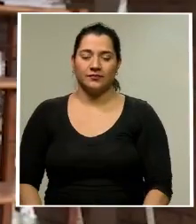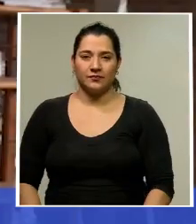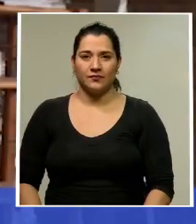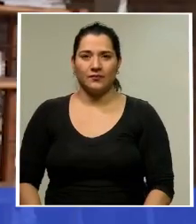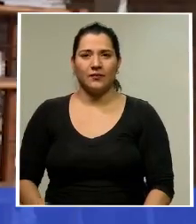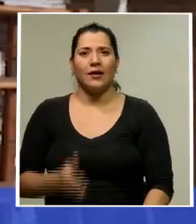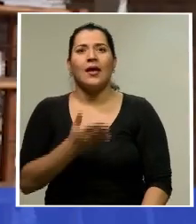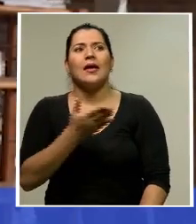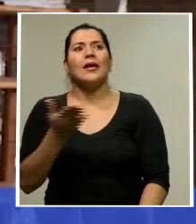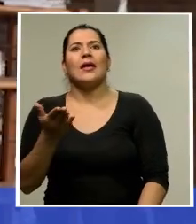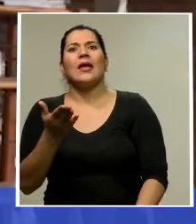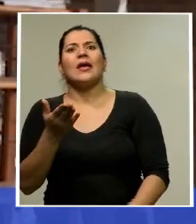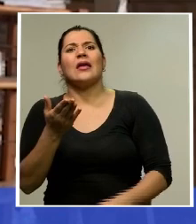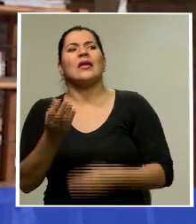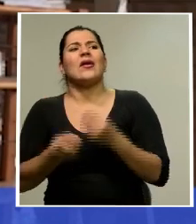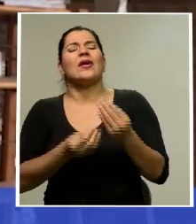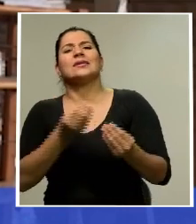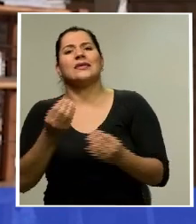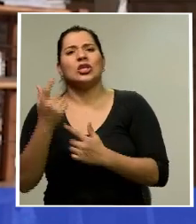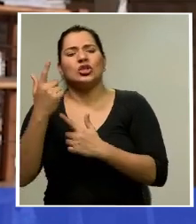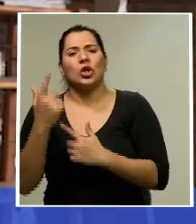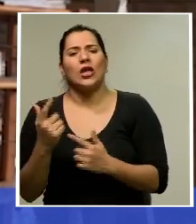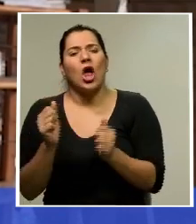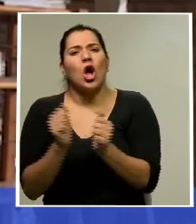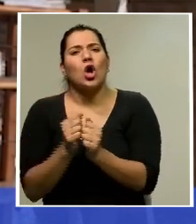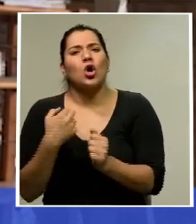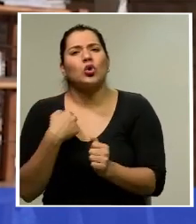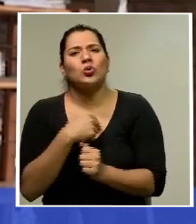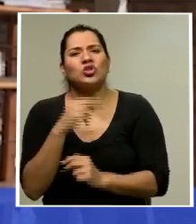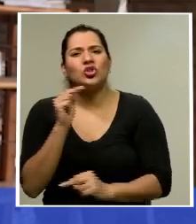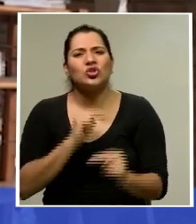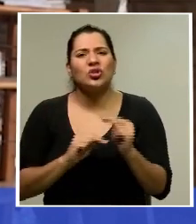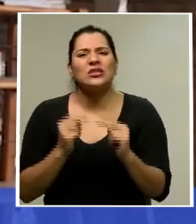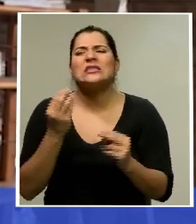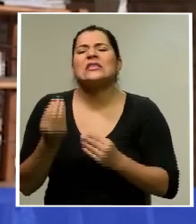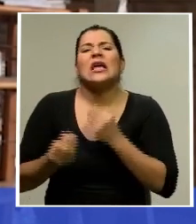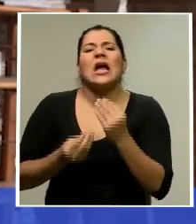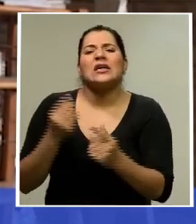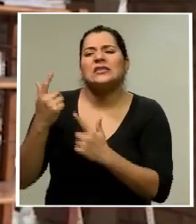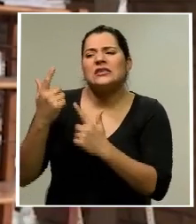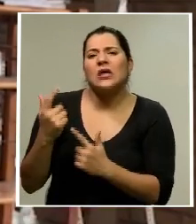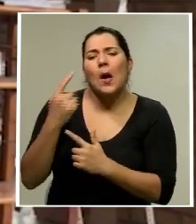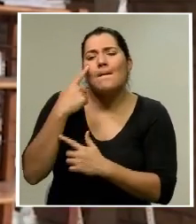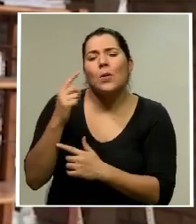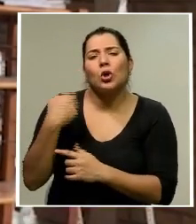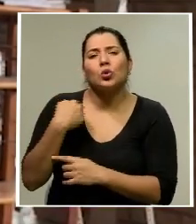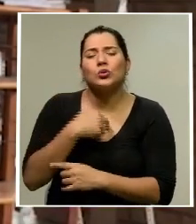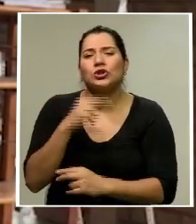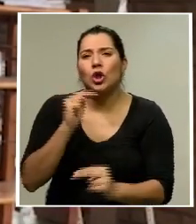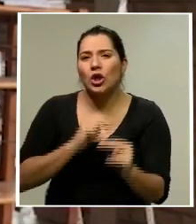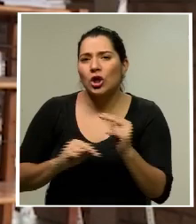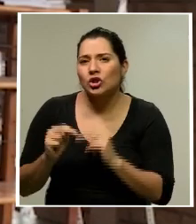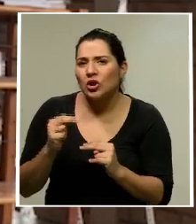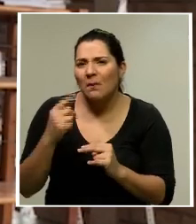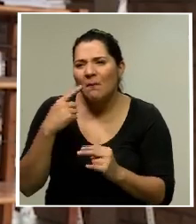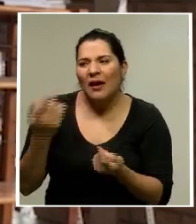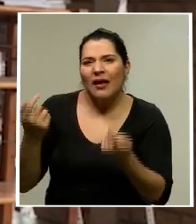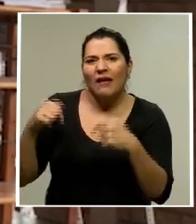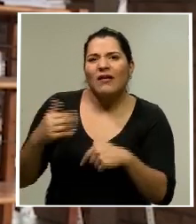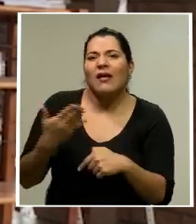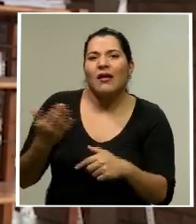¿Qué va a hacer este soldado por nuestro negocio ahora? ¿Qué va a hacer un soldado por cualquiera de estos negocios ahora? ¿Qué viene a proteger?